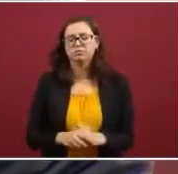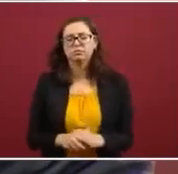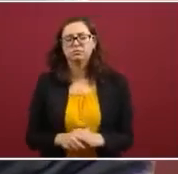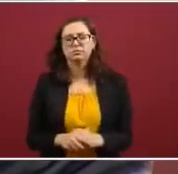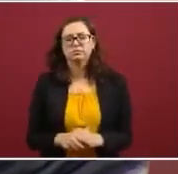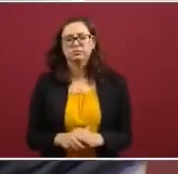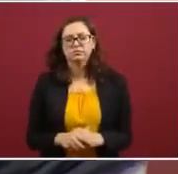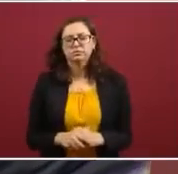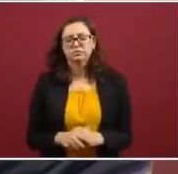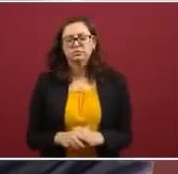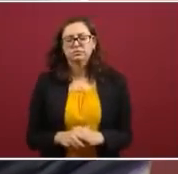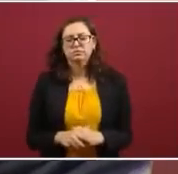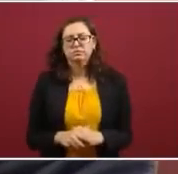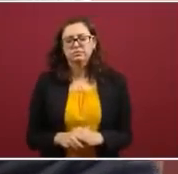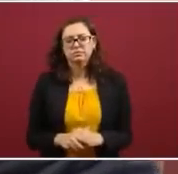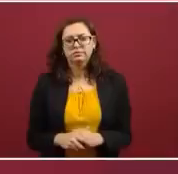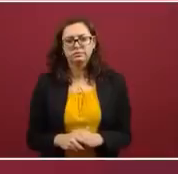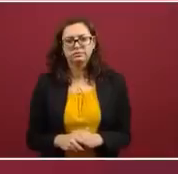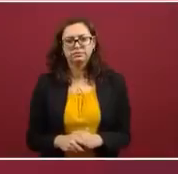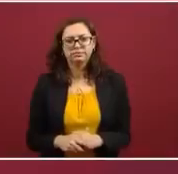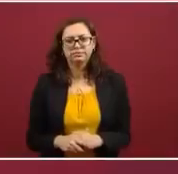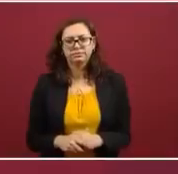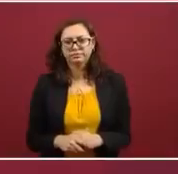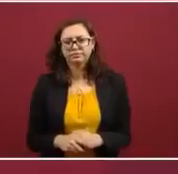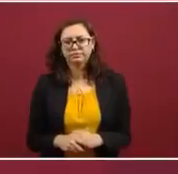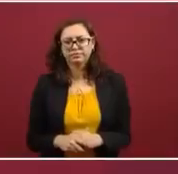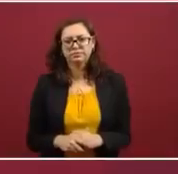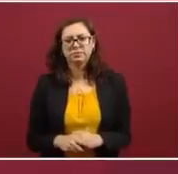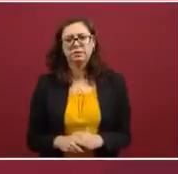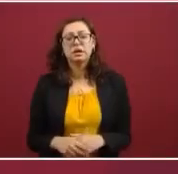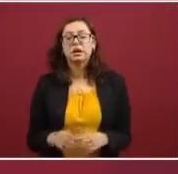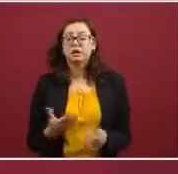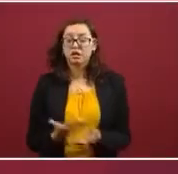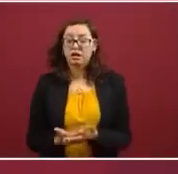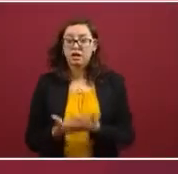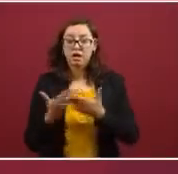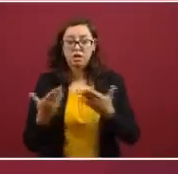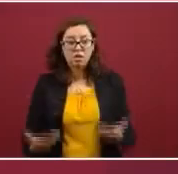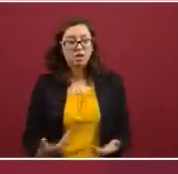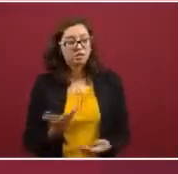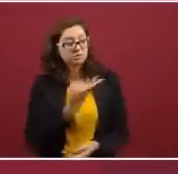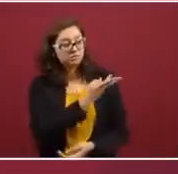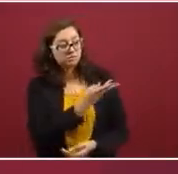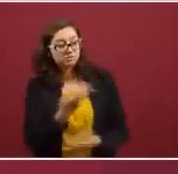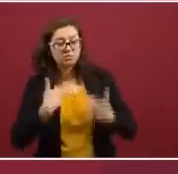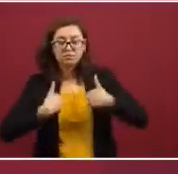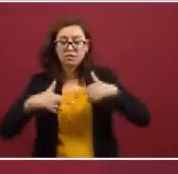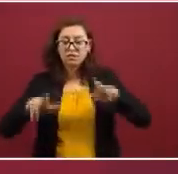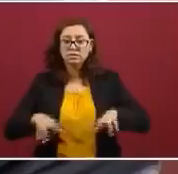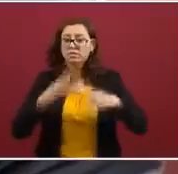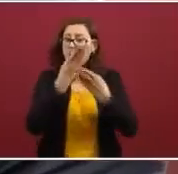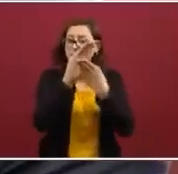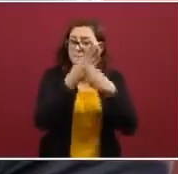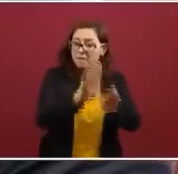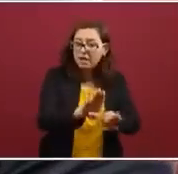termino agradeciendo mucho a los bancos que